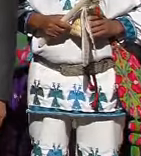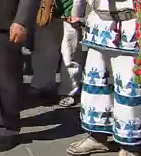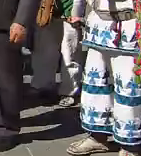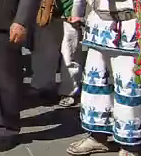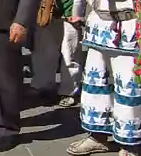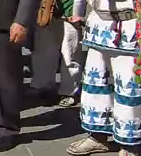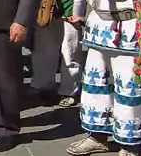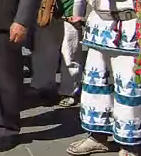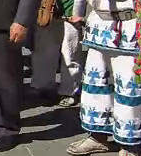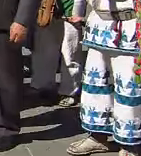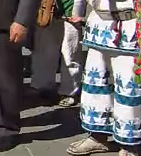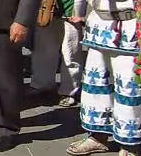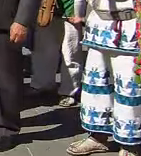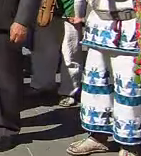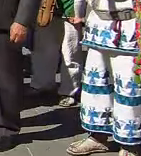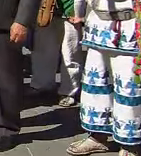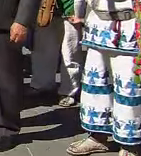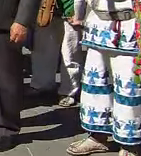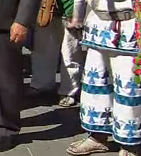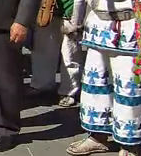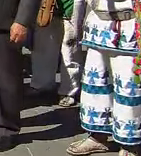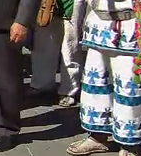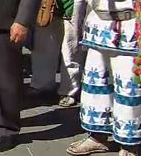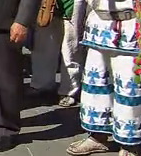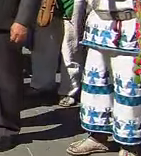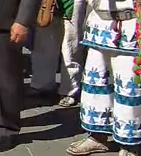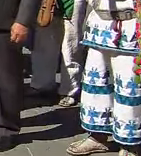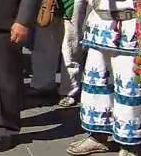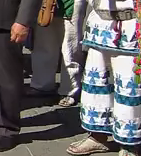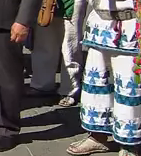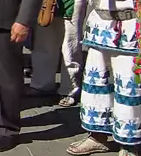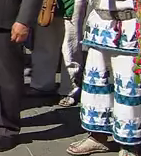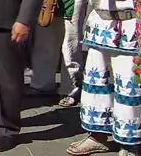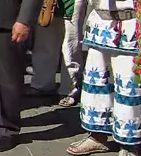muchas gracias, señora doctora